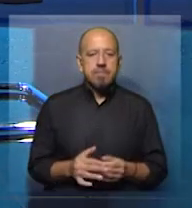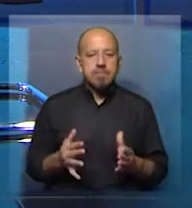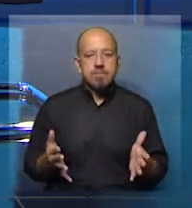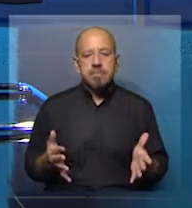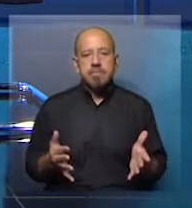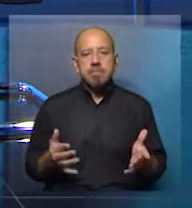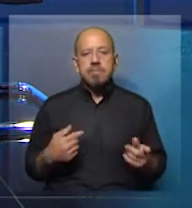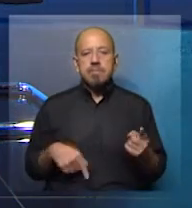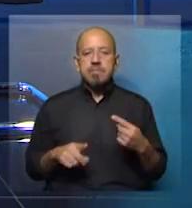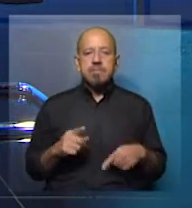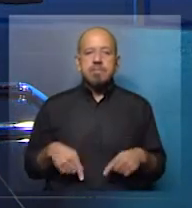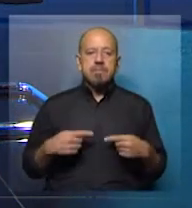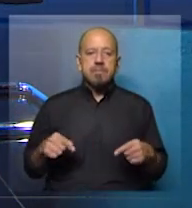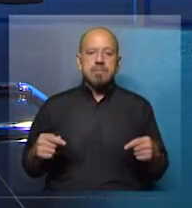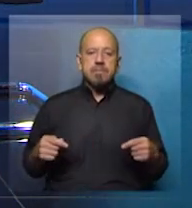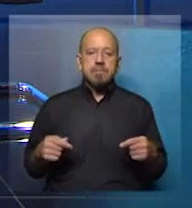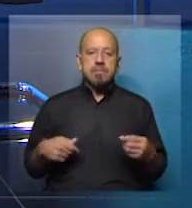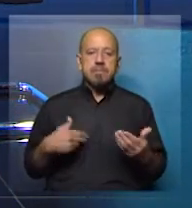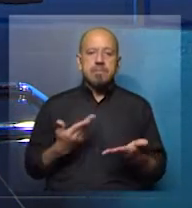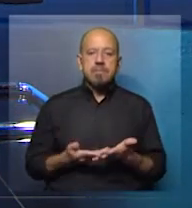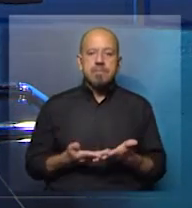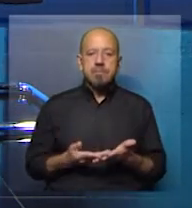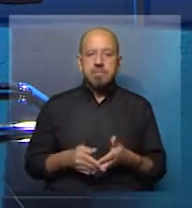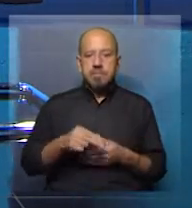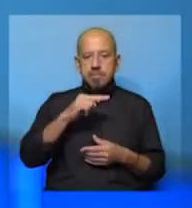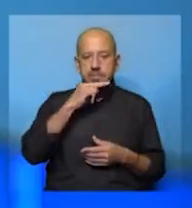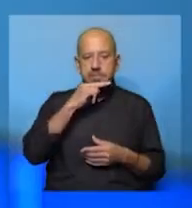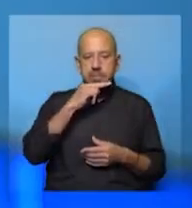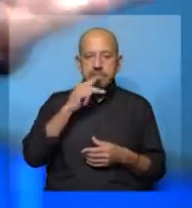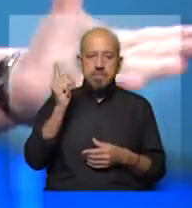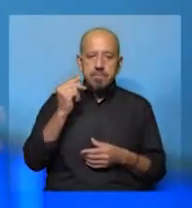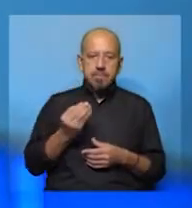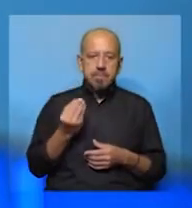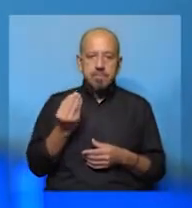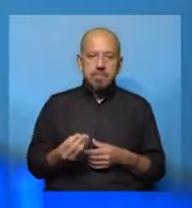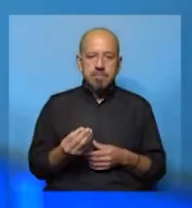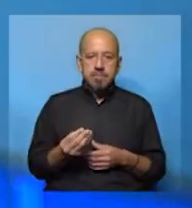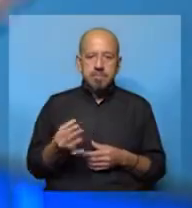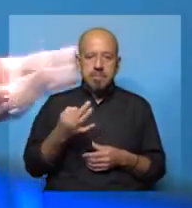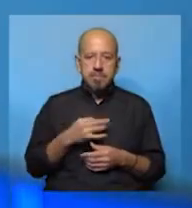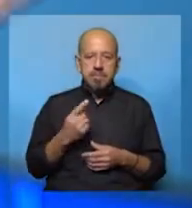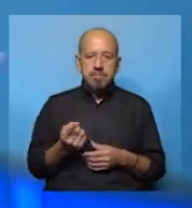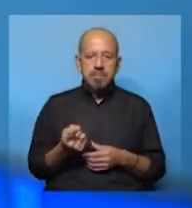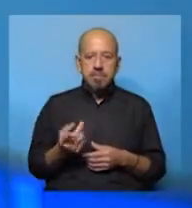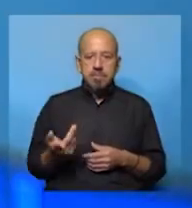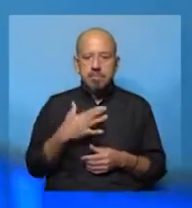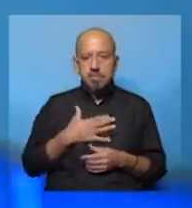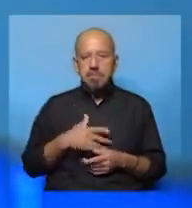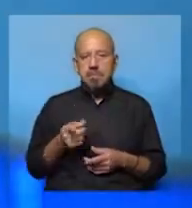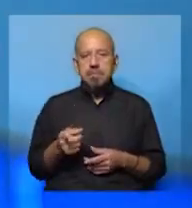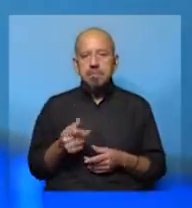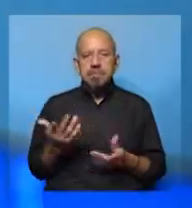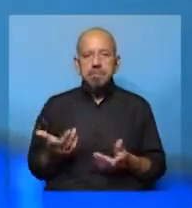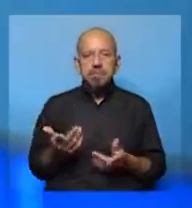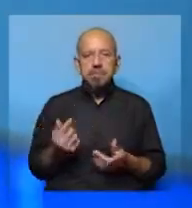entrar de de las cosas que quiero plantear el viernes el día que asuma Porque mucha gente me dice eso vas a estar tranquila los